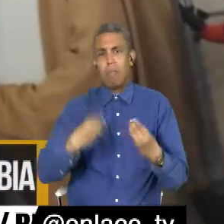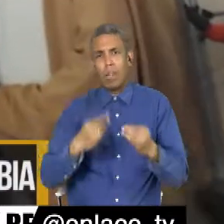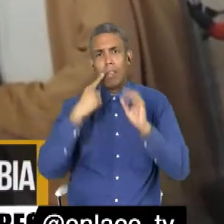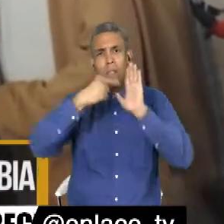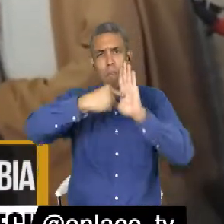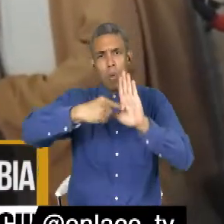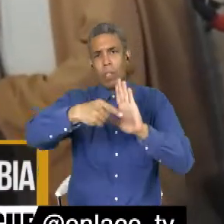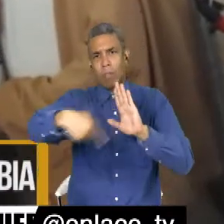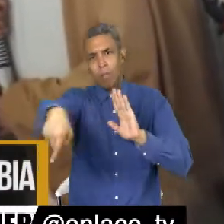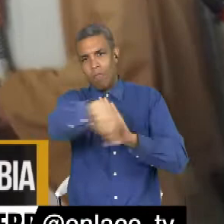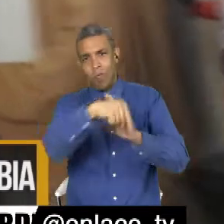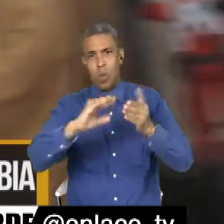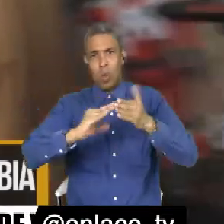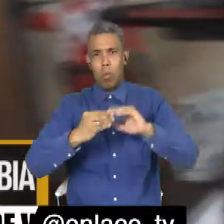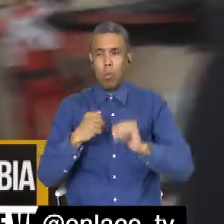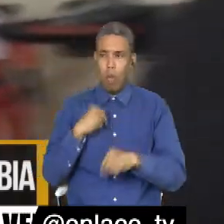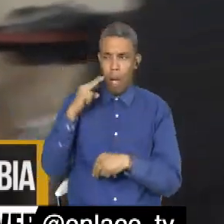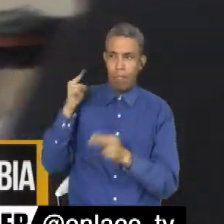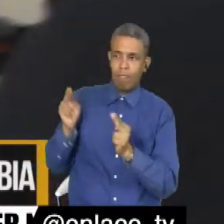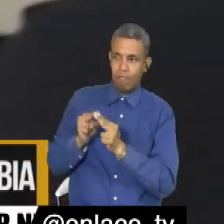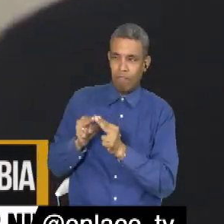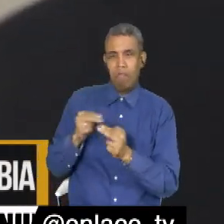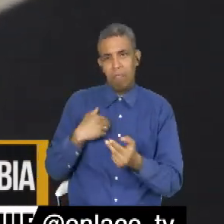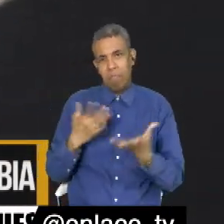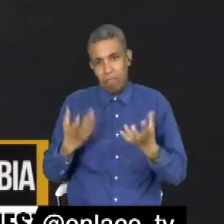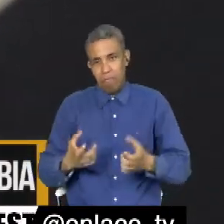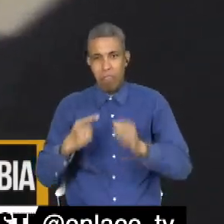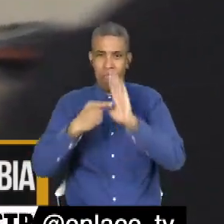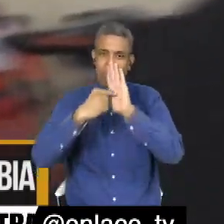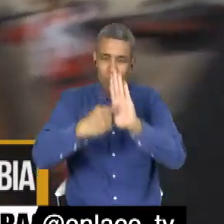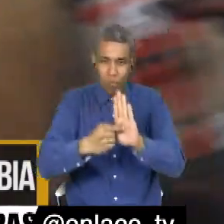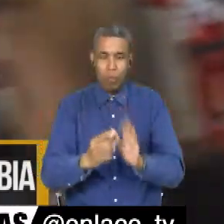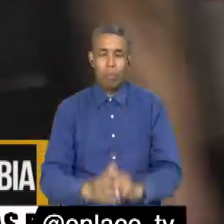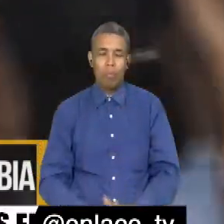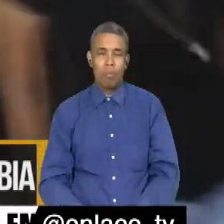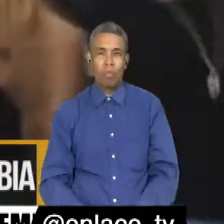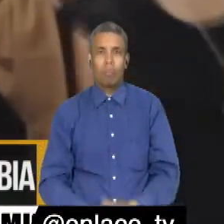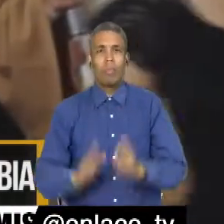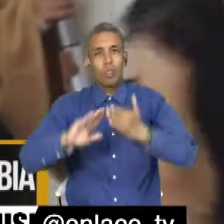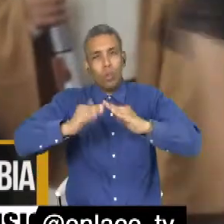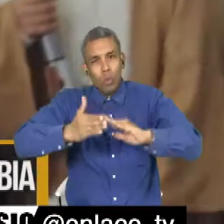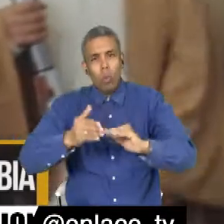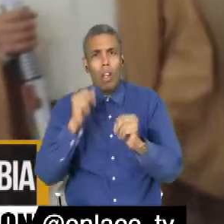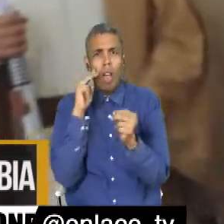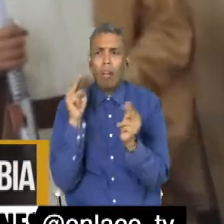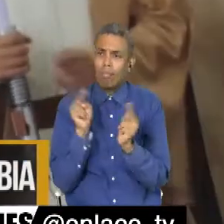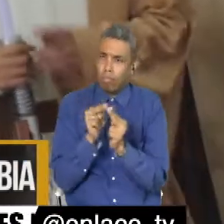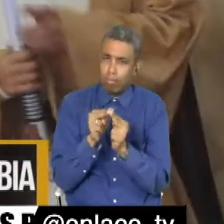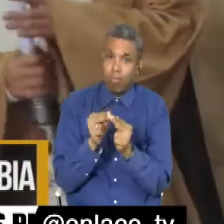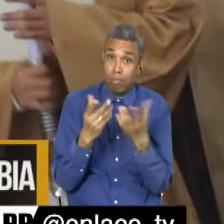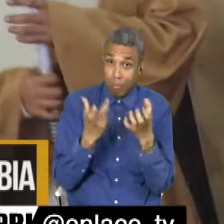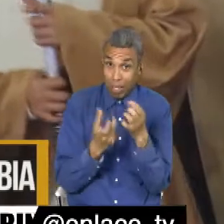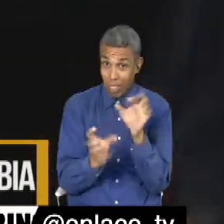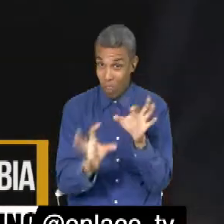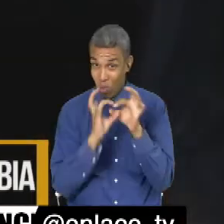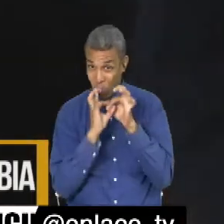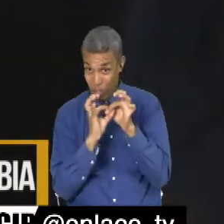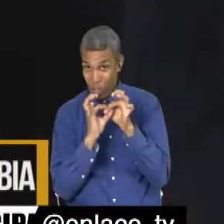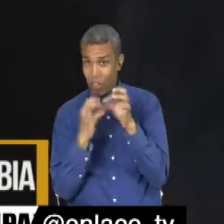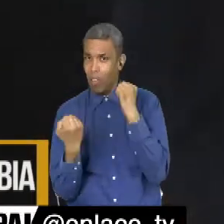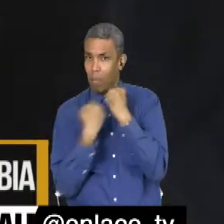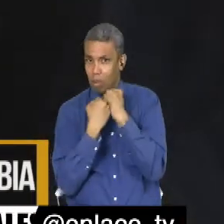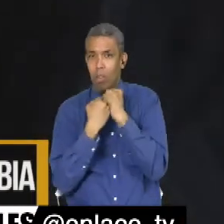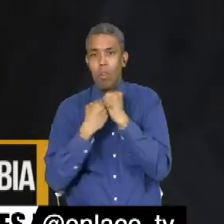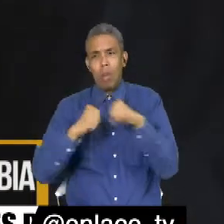Con nos brindó un espacio dentro de las comunidades para que la gente conozca, si quieren se unan a nosotros y nos ayuden pues